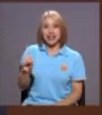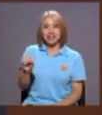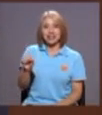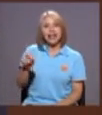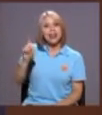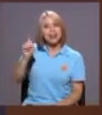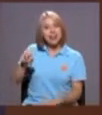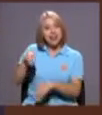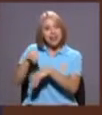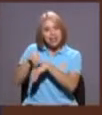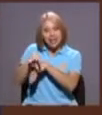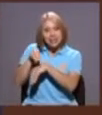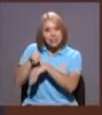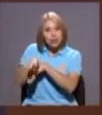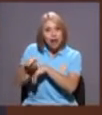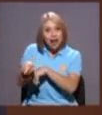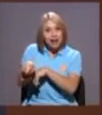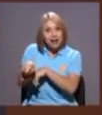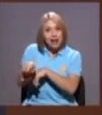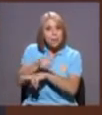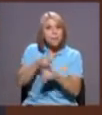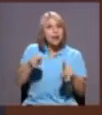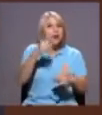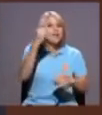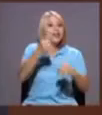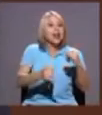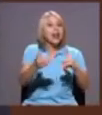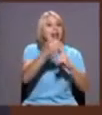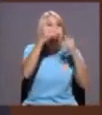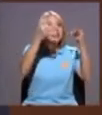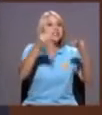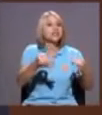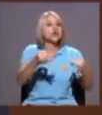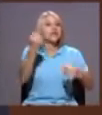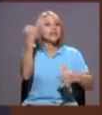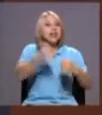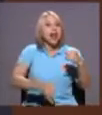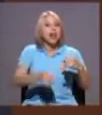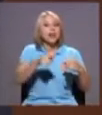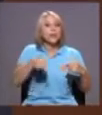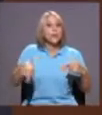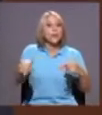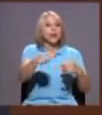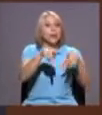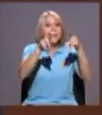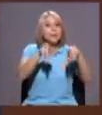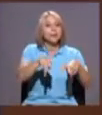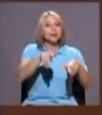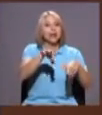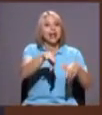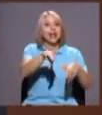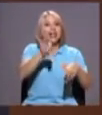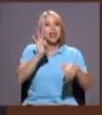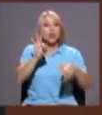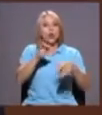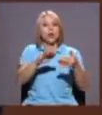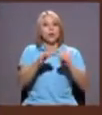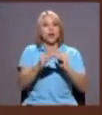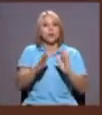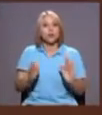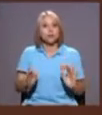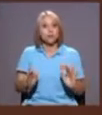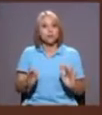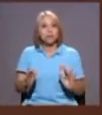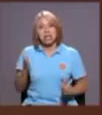gente capaz tiene que asesorar, pero al final la decisión final la tiene que asumir el que eligió el pueblo. Y a uno le